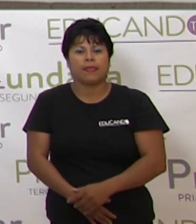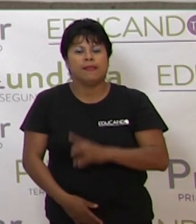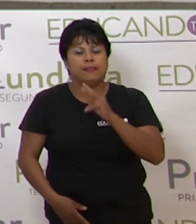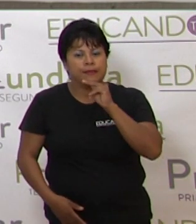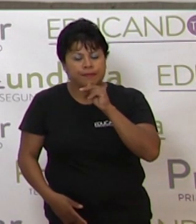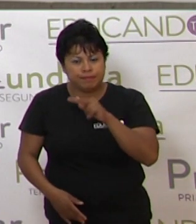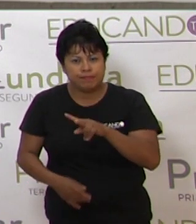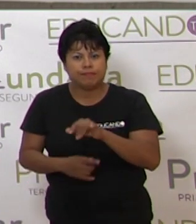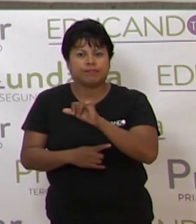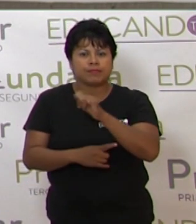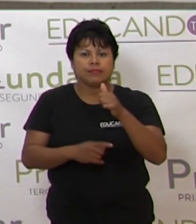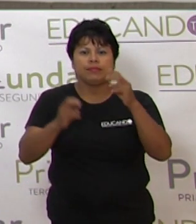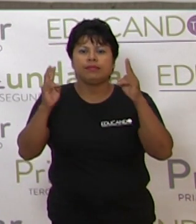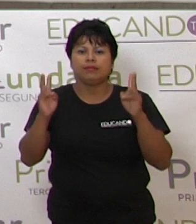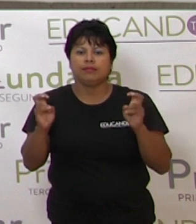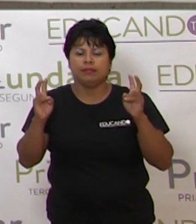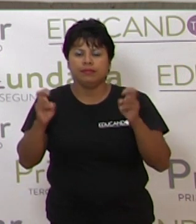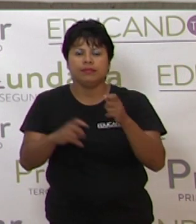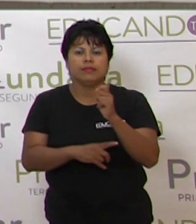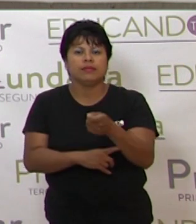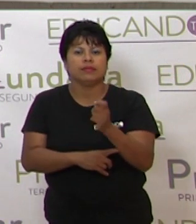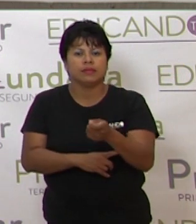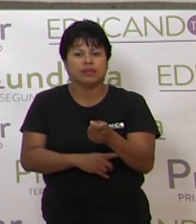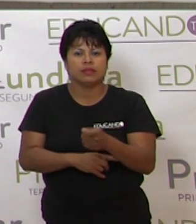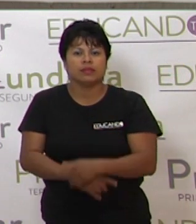También otro tema es,